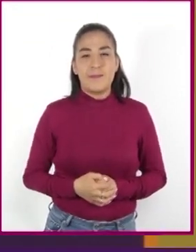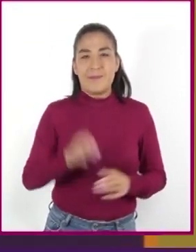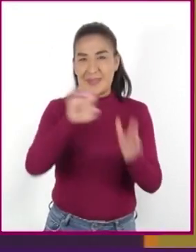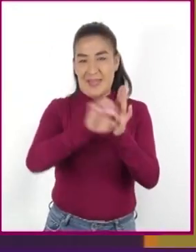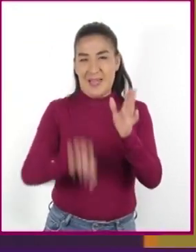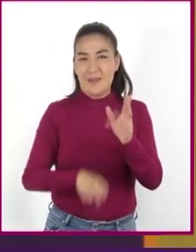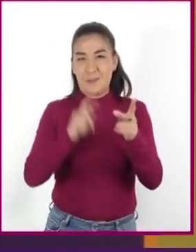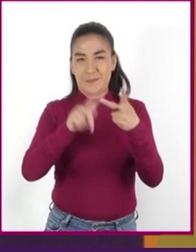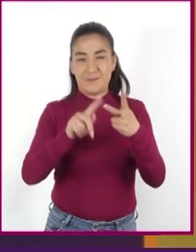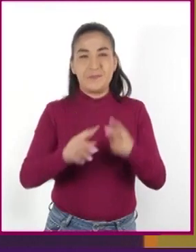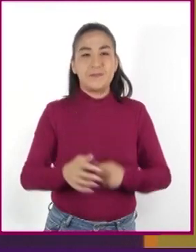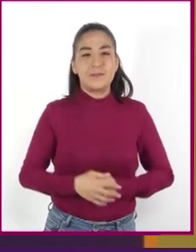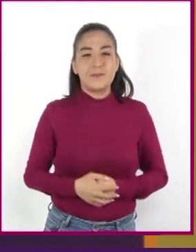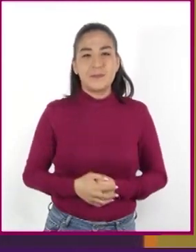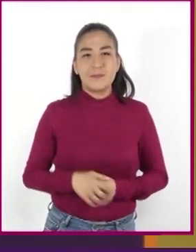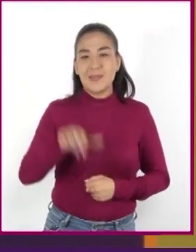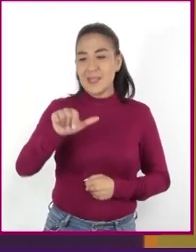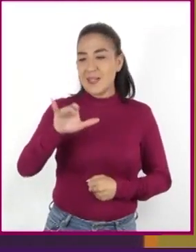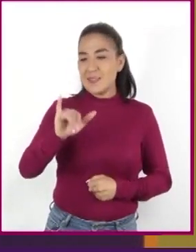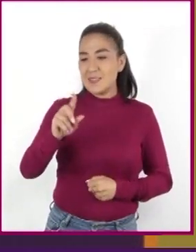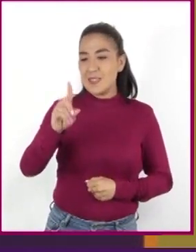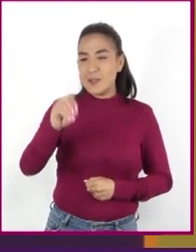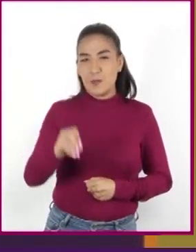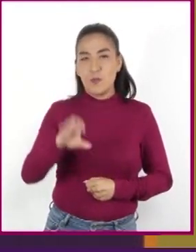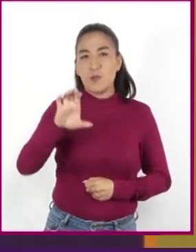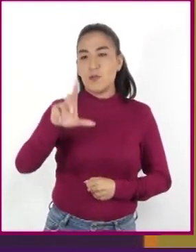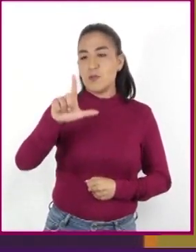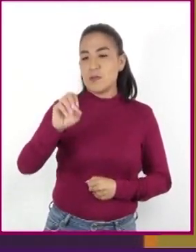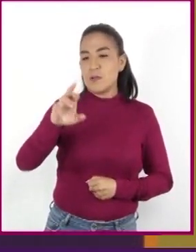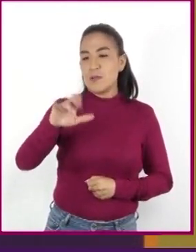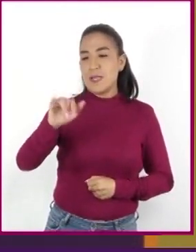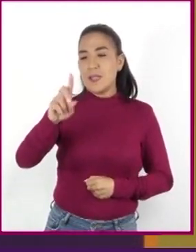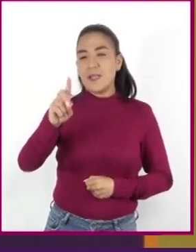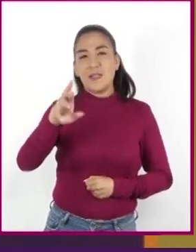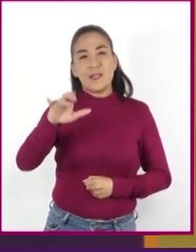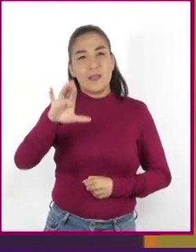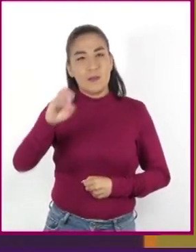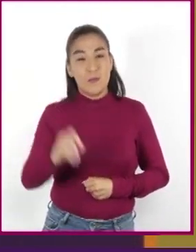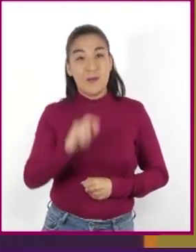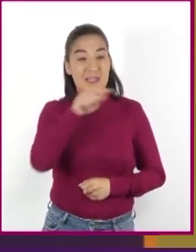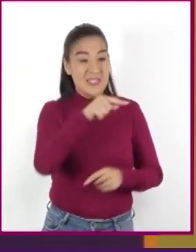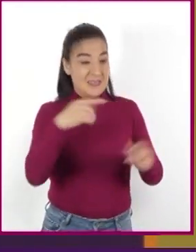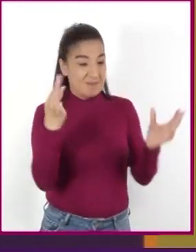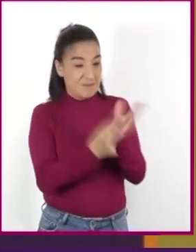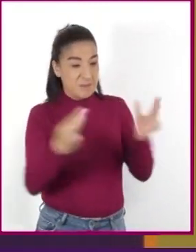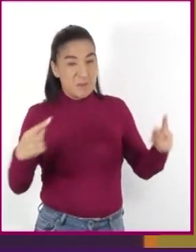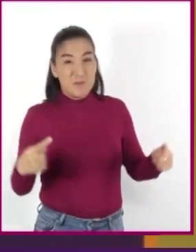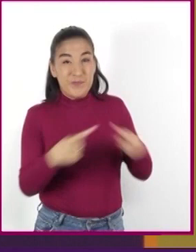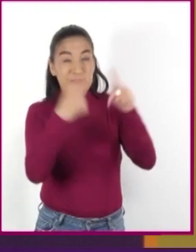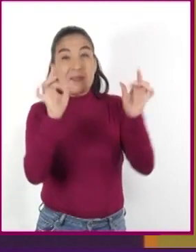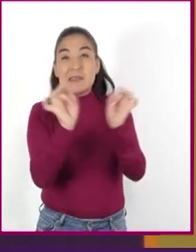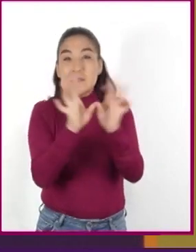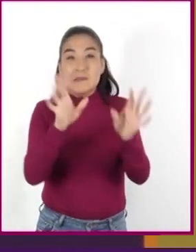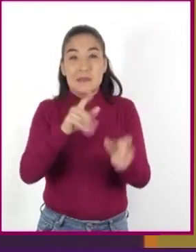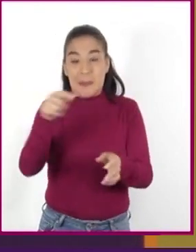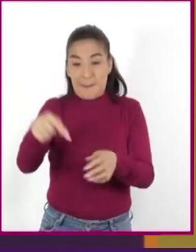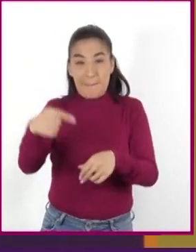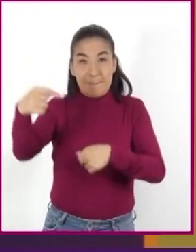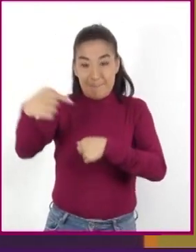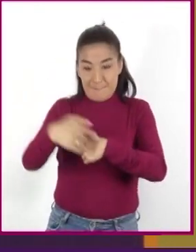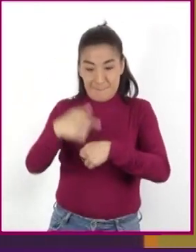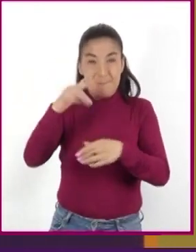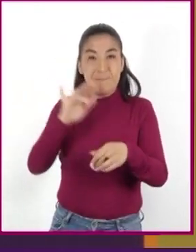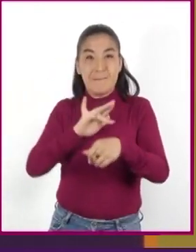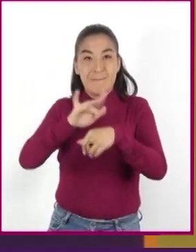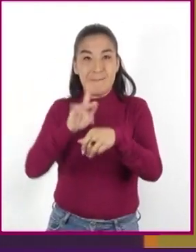Ejemplo 2. El ácido clorhídrico reacciona con los metales y si por error toca la piel, provoca quemaduras. Y